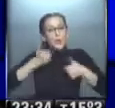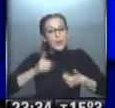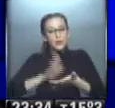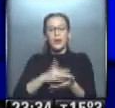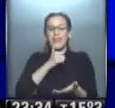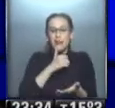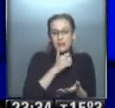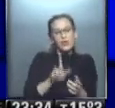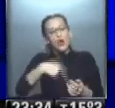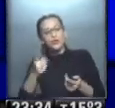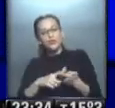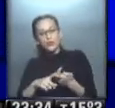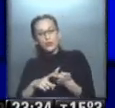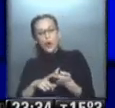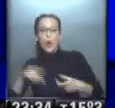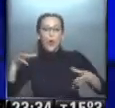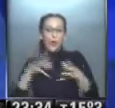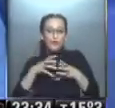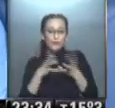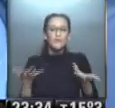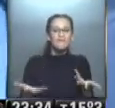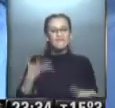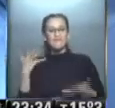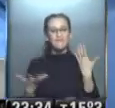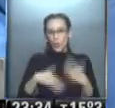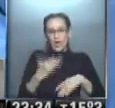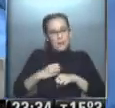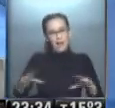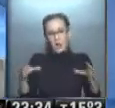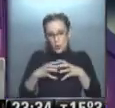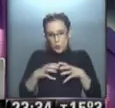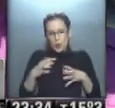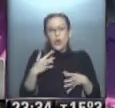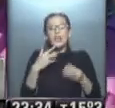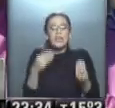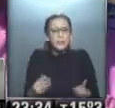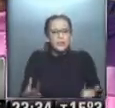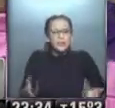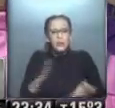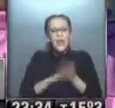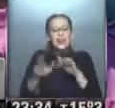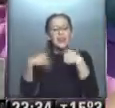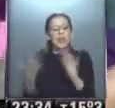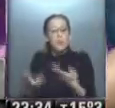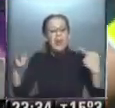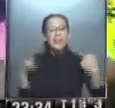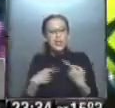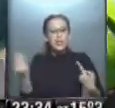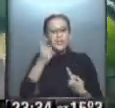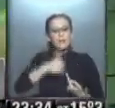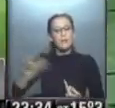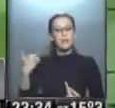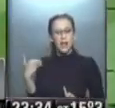Quilmes, por otro lado, futbolísticamente no estaba jugando bien el equipo. Y la frutilla del postre fue lo que pasó después del partido del pasado fin de